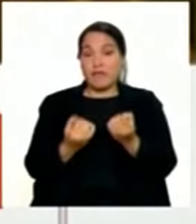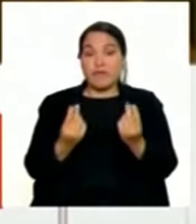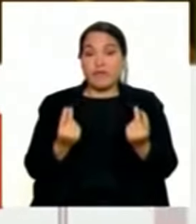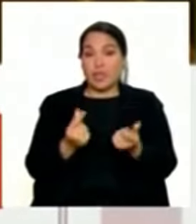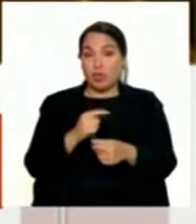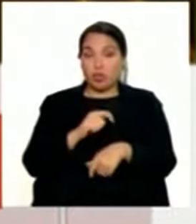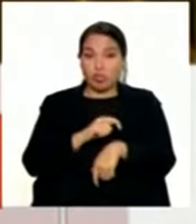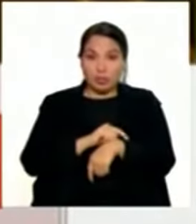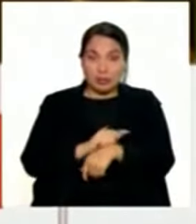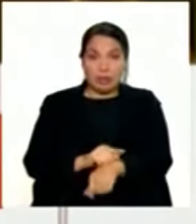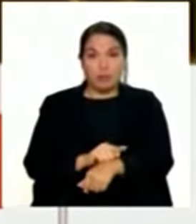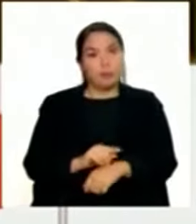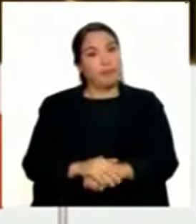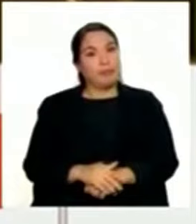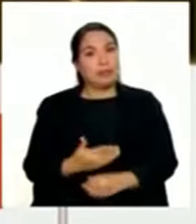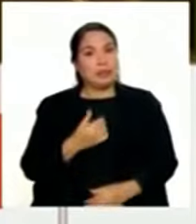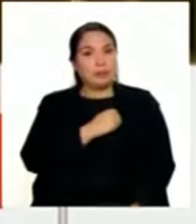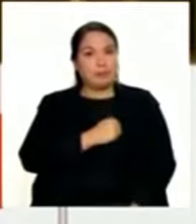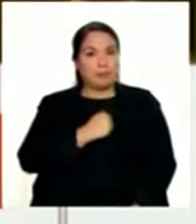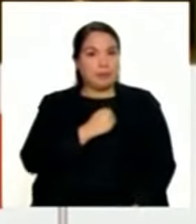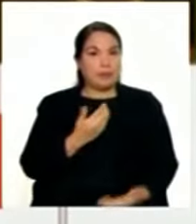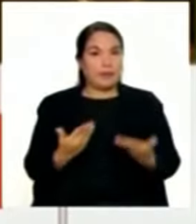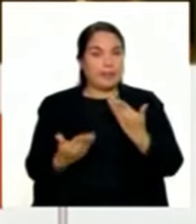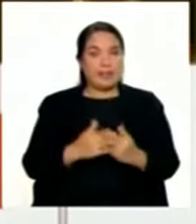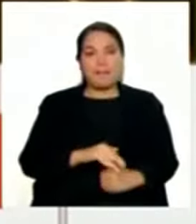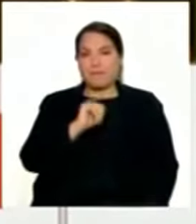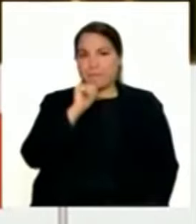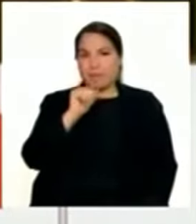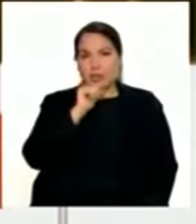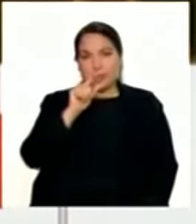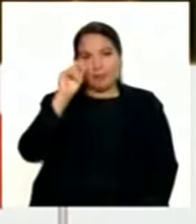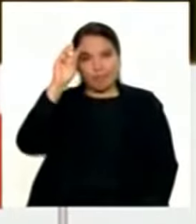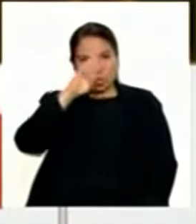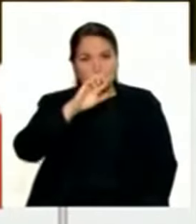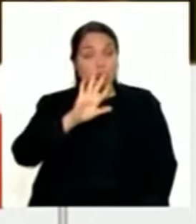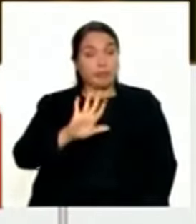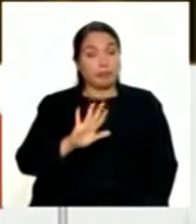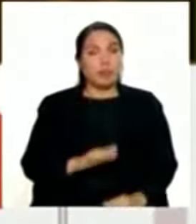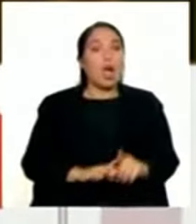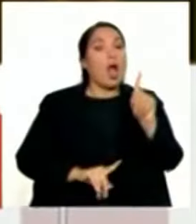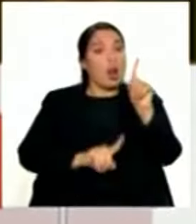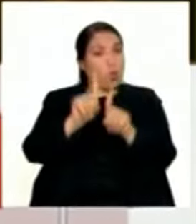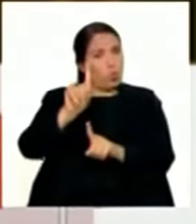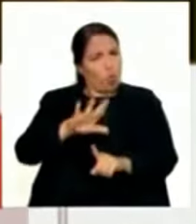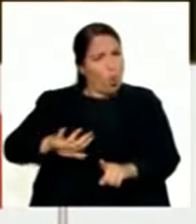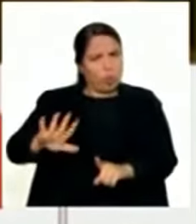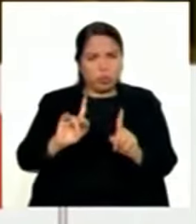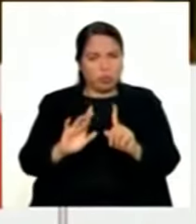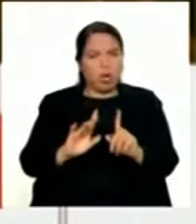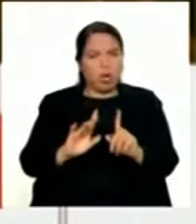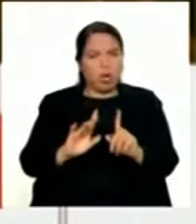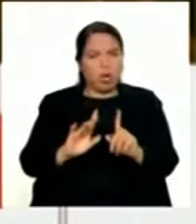exceder, lamentablemente muchas veces, ¿no?, por negligencia y responsabilidad de algunos, ojo, no todos, de algunos, ¿no?, motociclistas, se han originado. Y eso